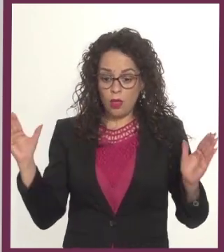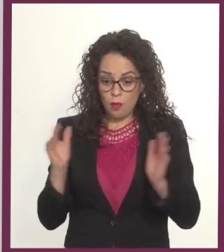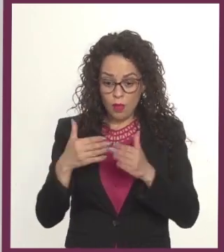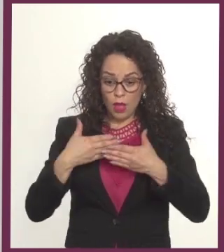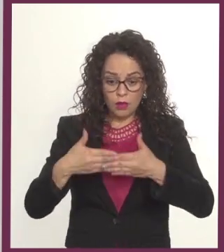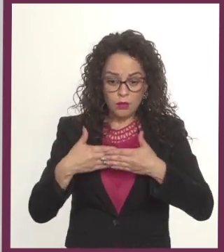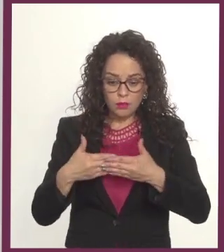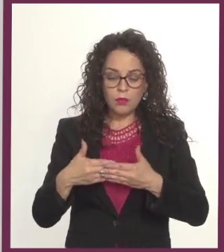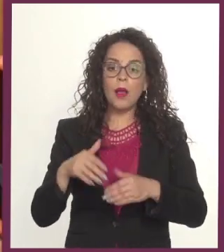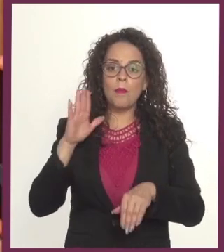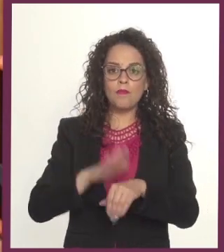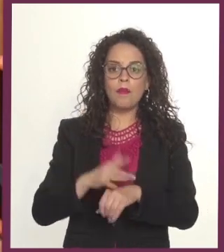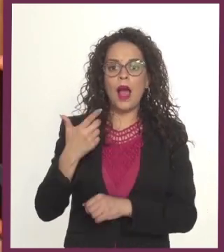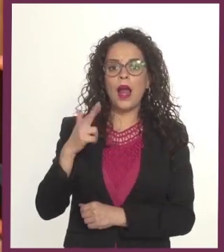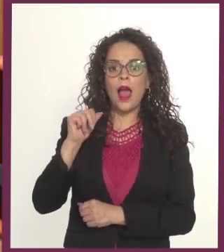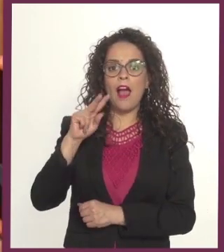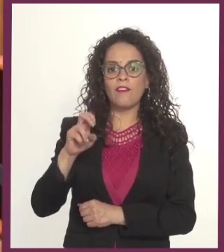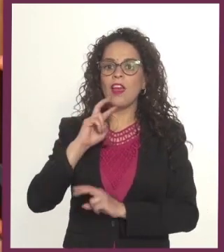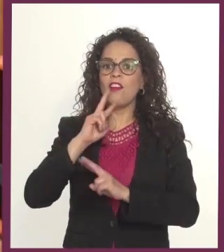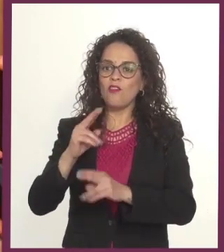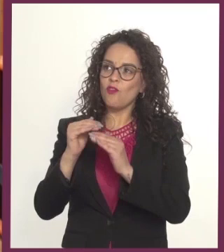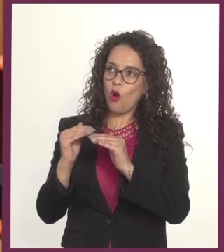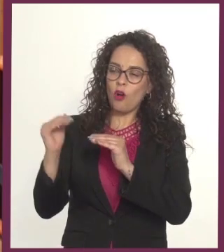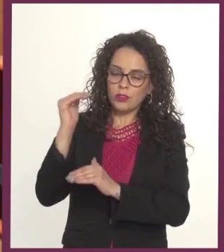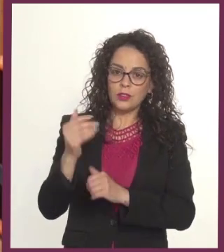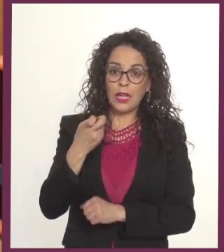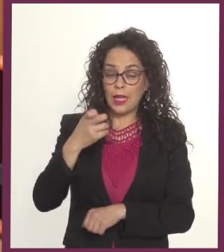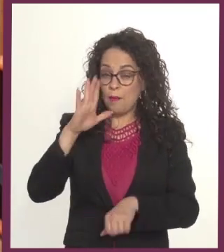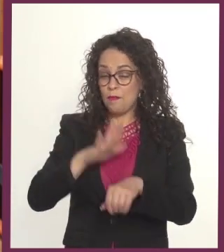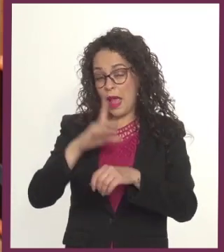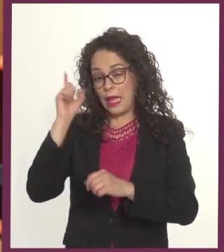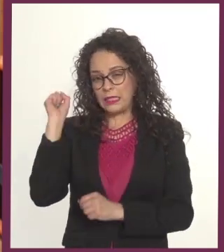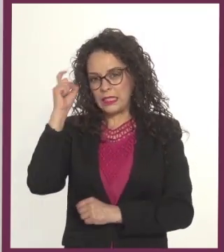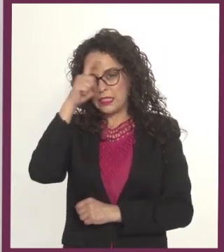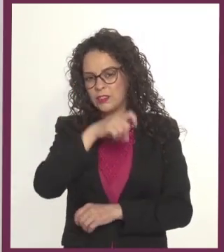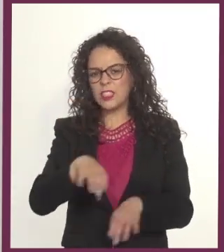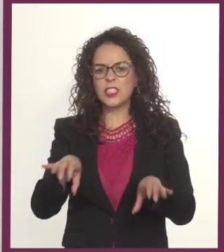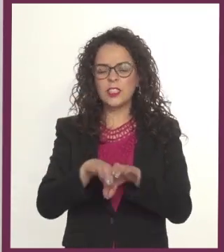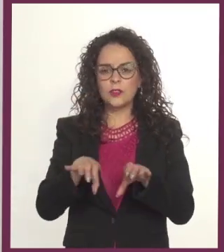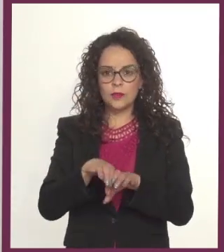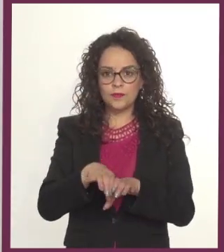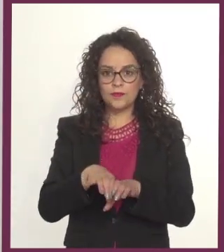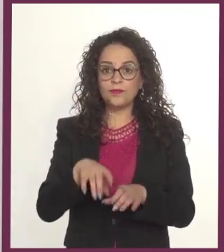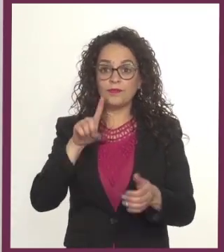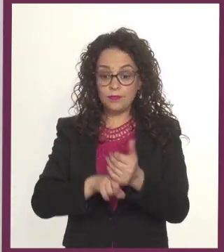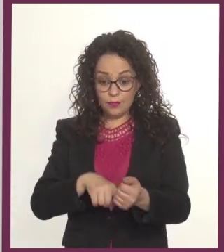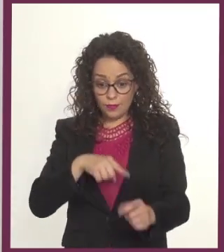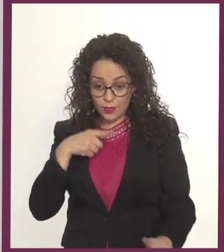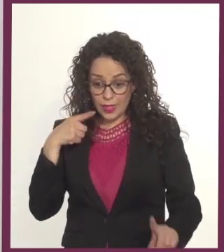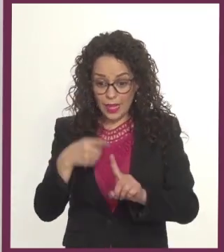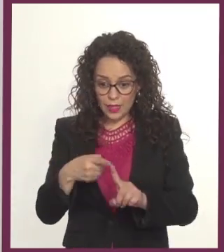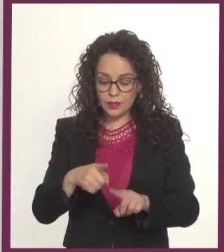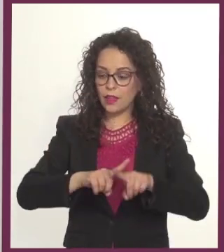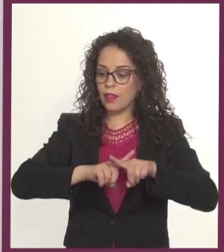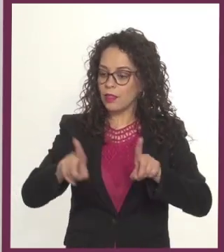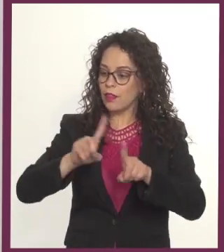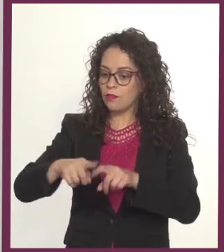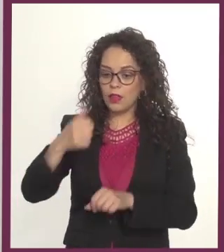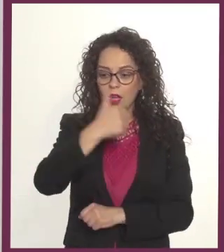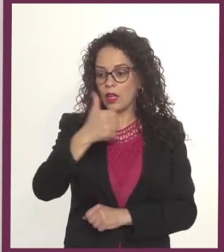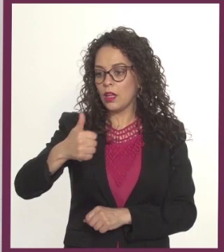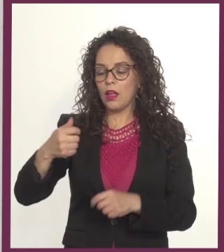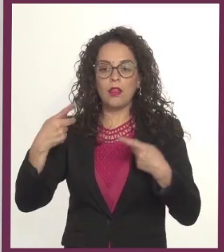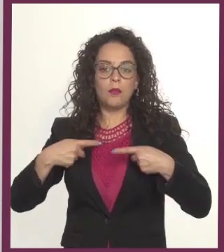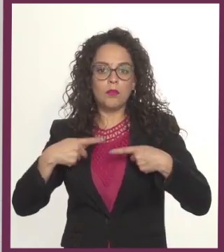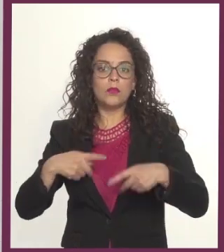y más aguda la voz. El timbre es lo más difícil de definir y es el rasgo acústico que le da un sello distintivo a cualquier